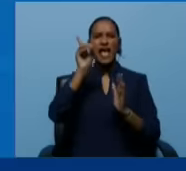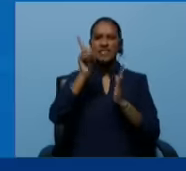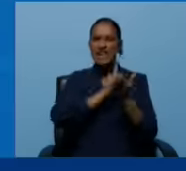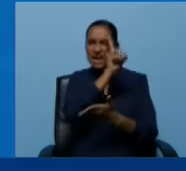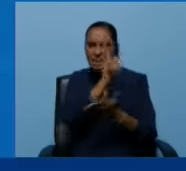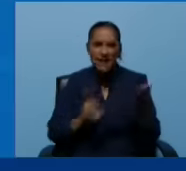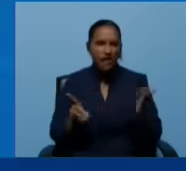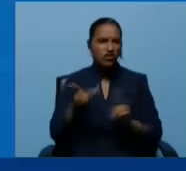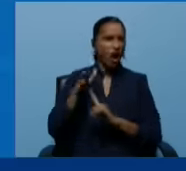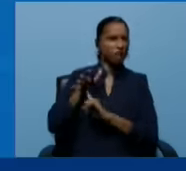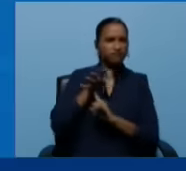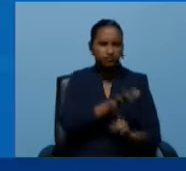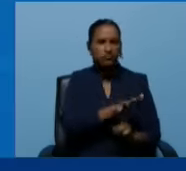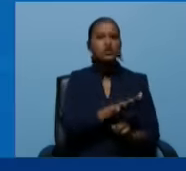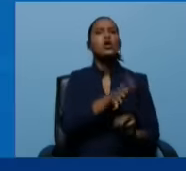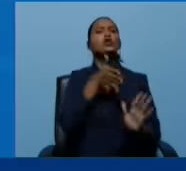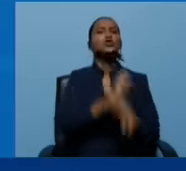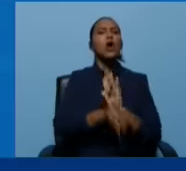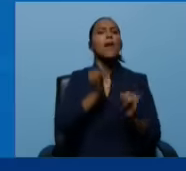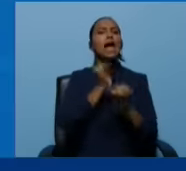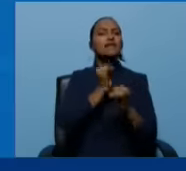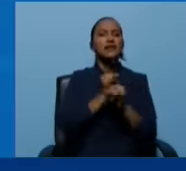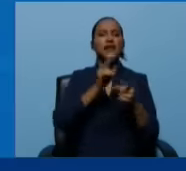y desprecio en las redes sociales,